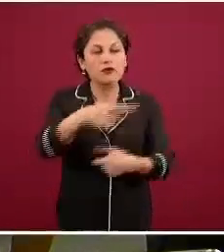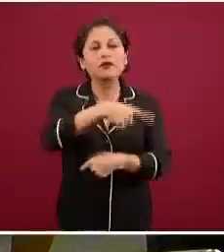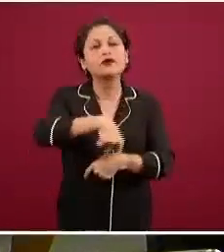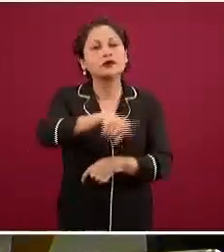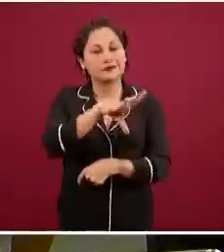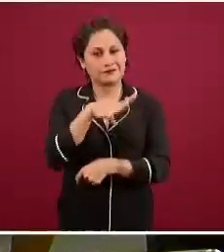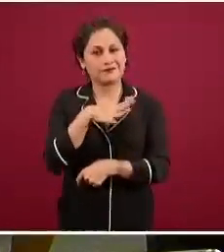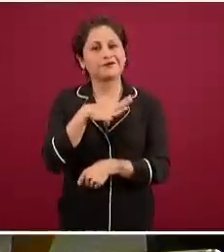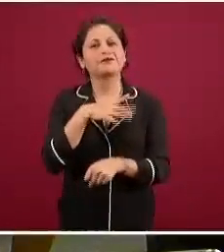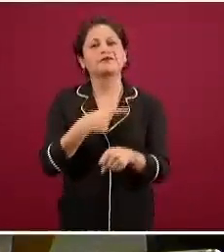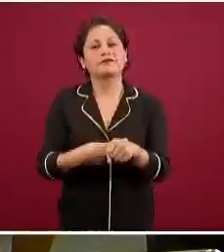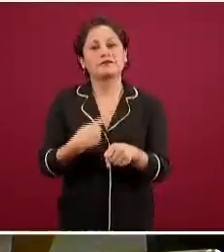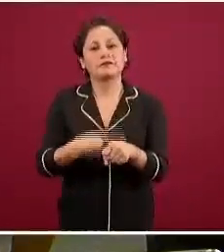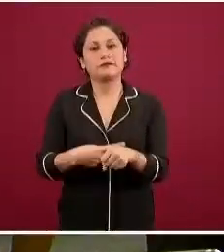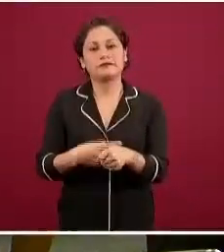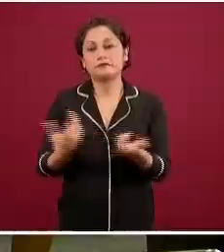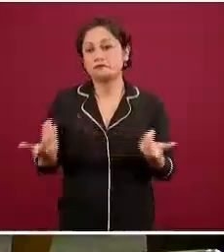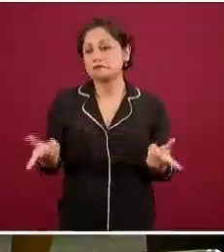¿Tan tan?